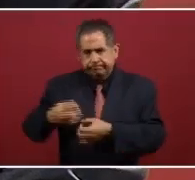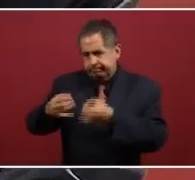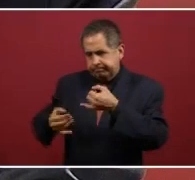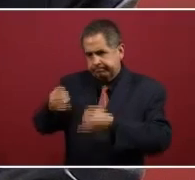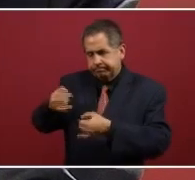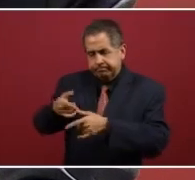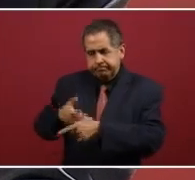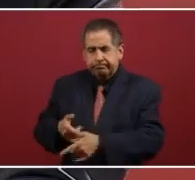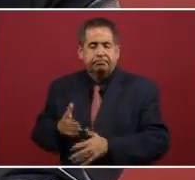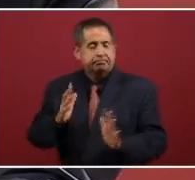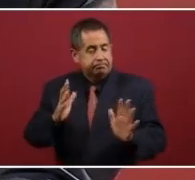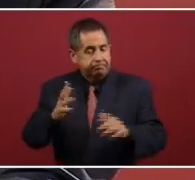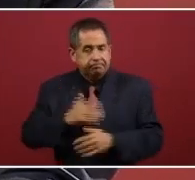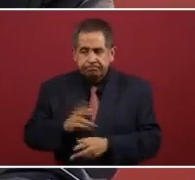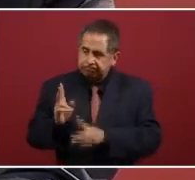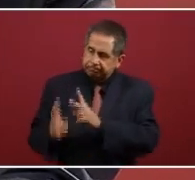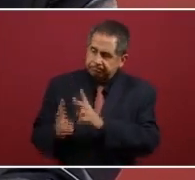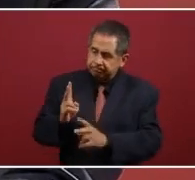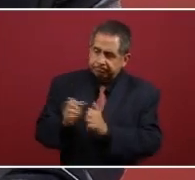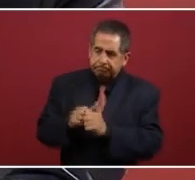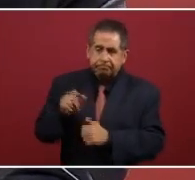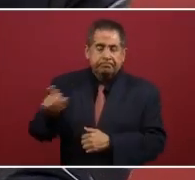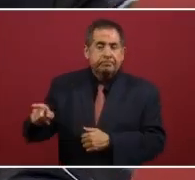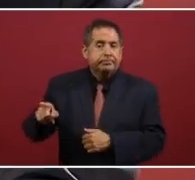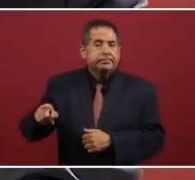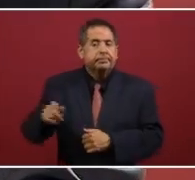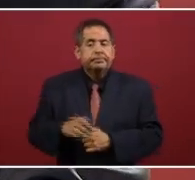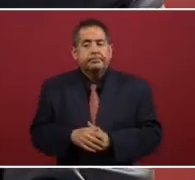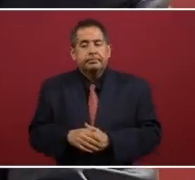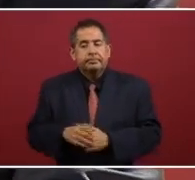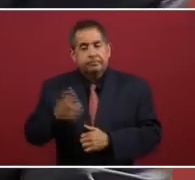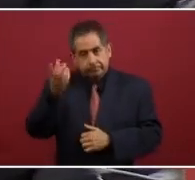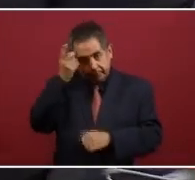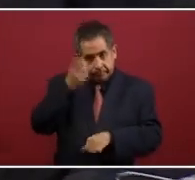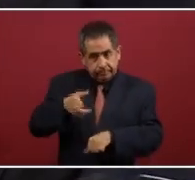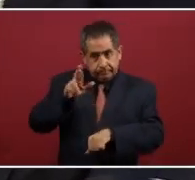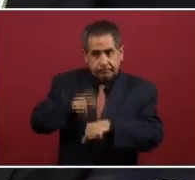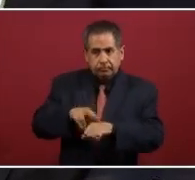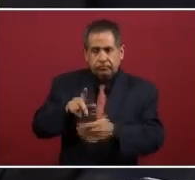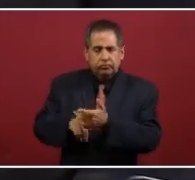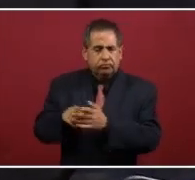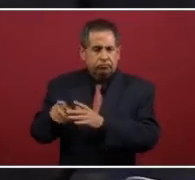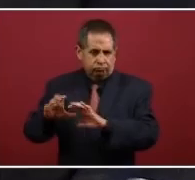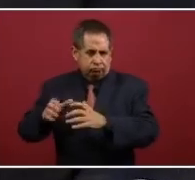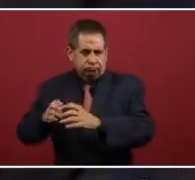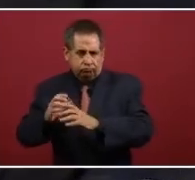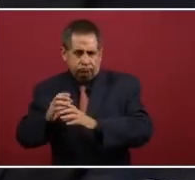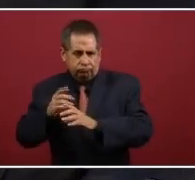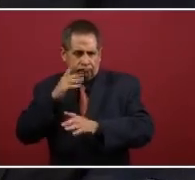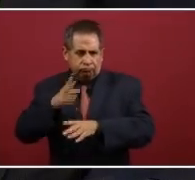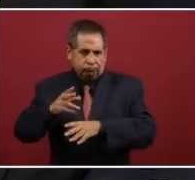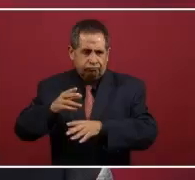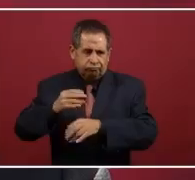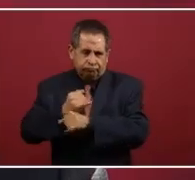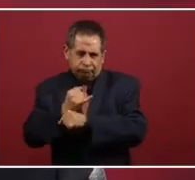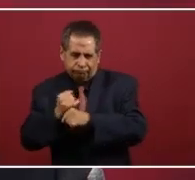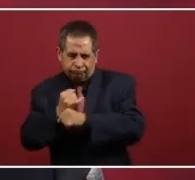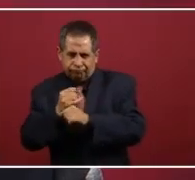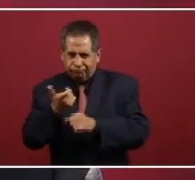yo hablé con el director de inteligencia financiera